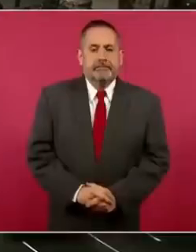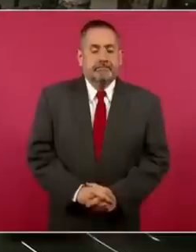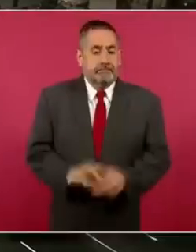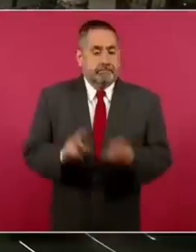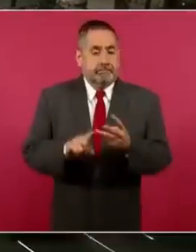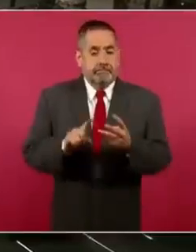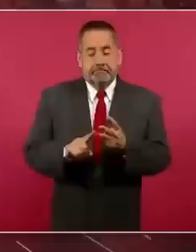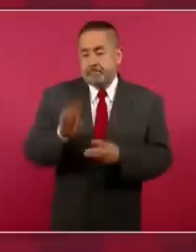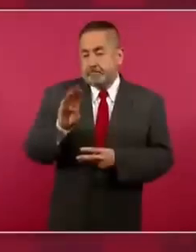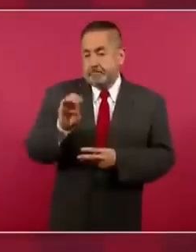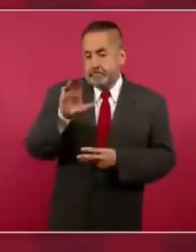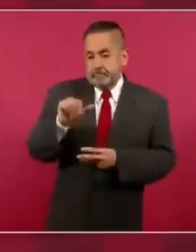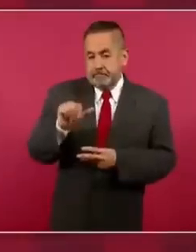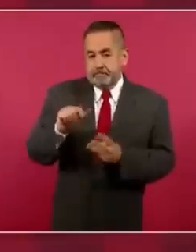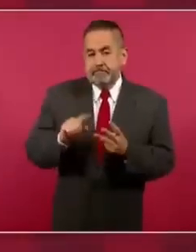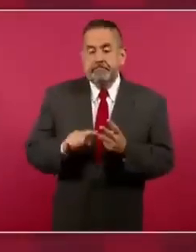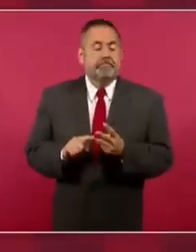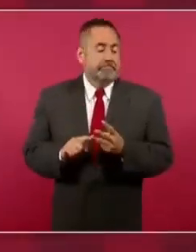hay quienes